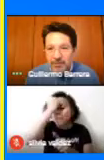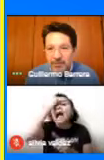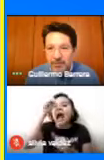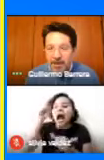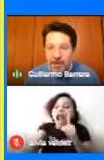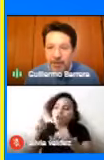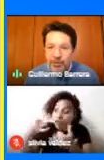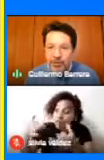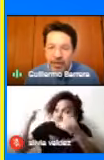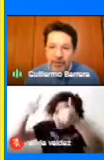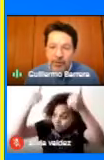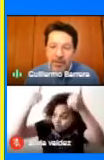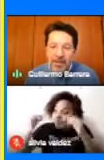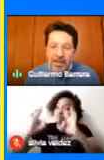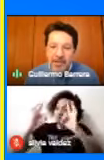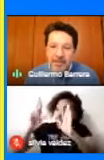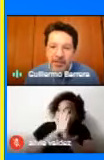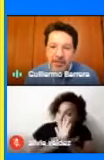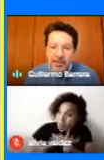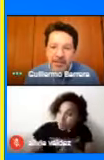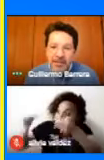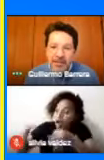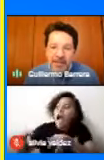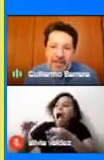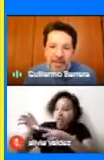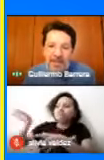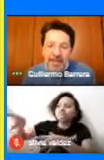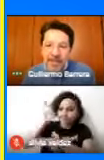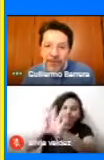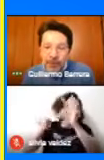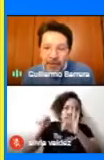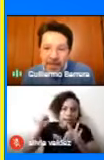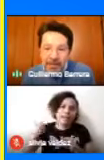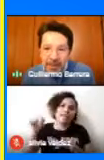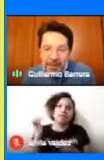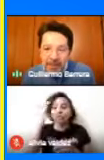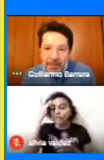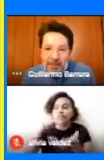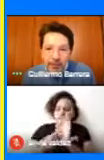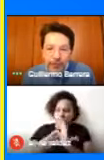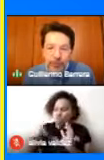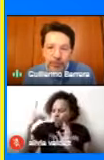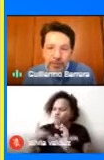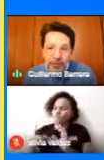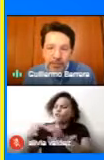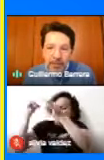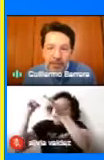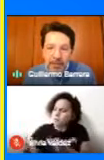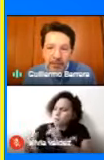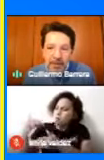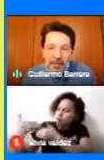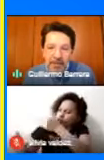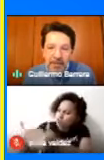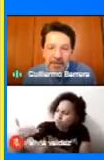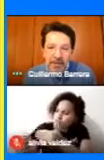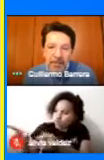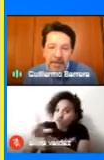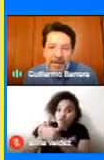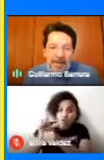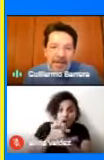formalizados, a aquellos que han tomado la decisión de formalizar sus procesos en la